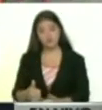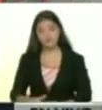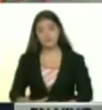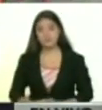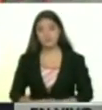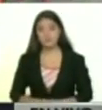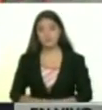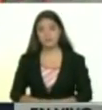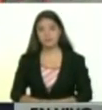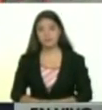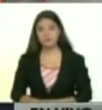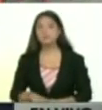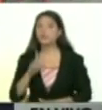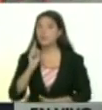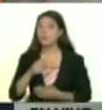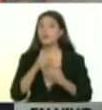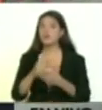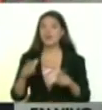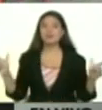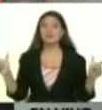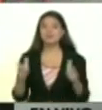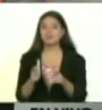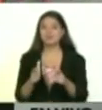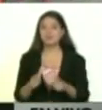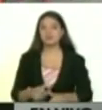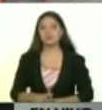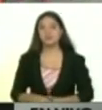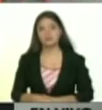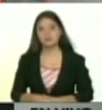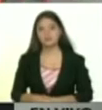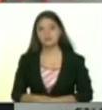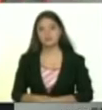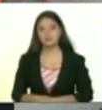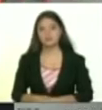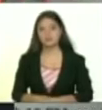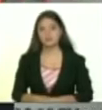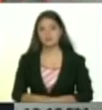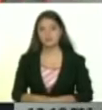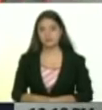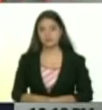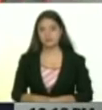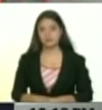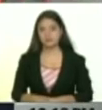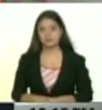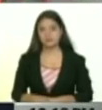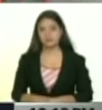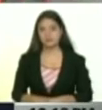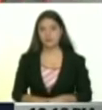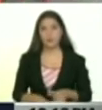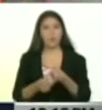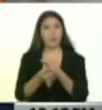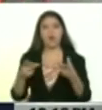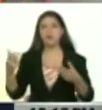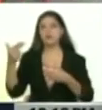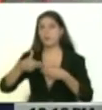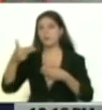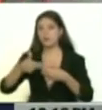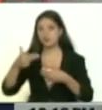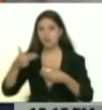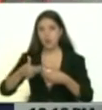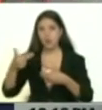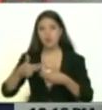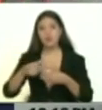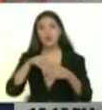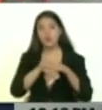y va a ayudar a reducir La cantidad de petróleo estancado en